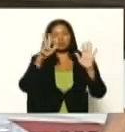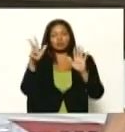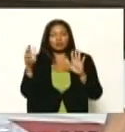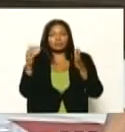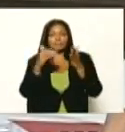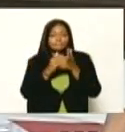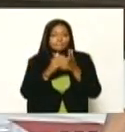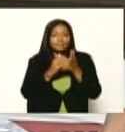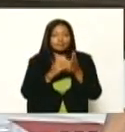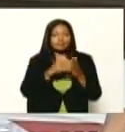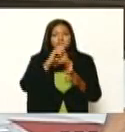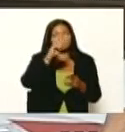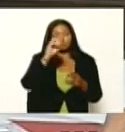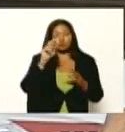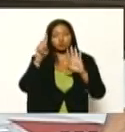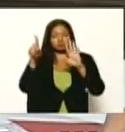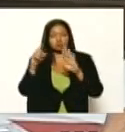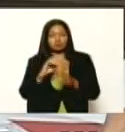183.806, hay